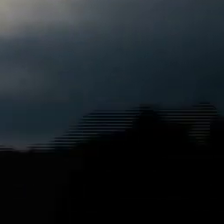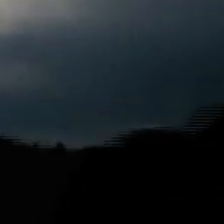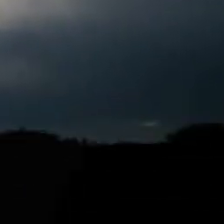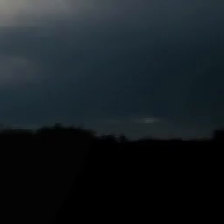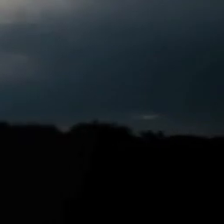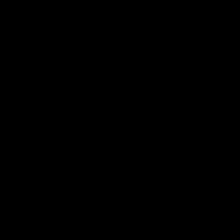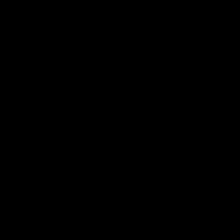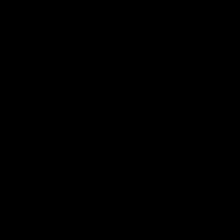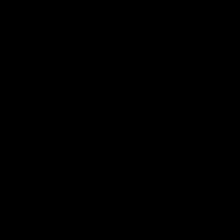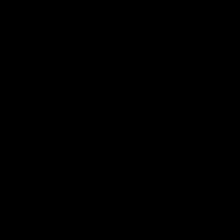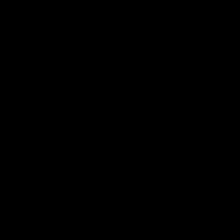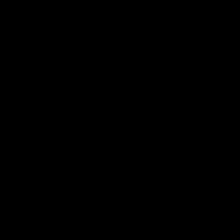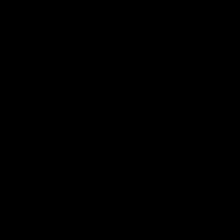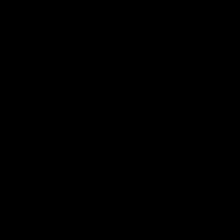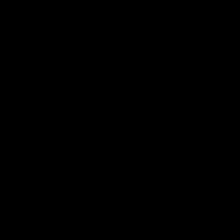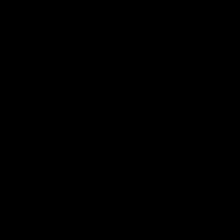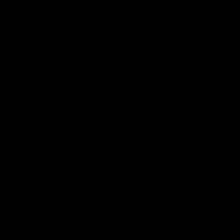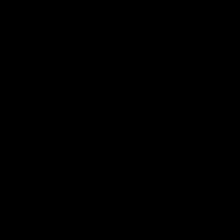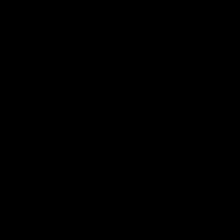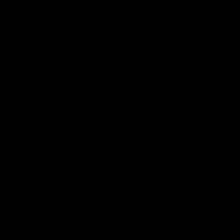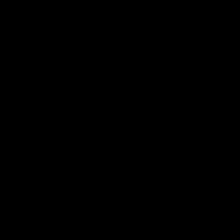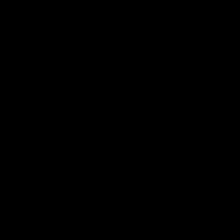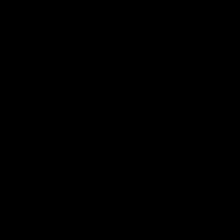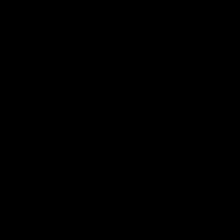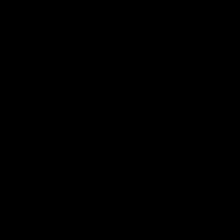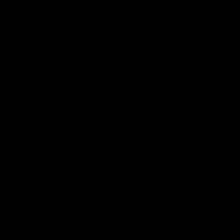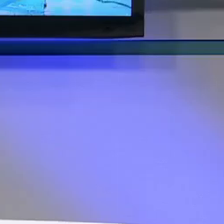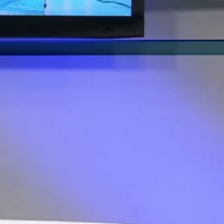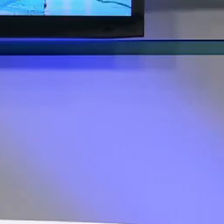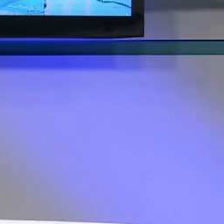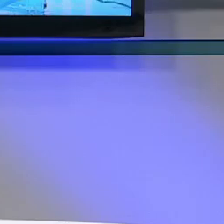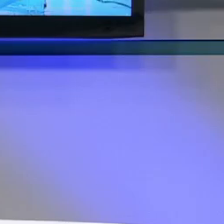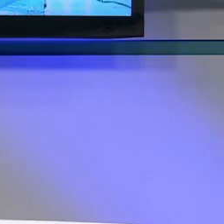Aquí en 13, Costa Rica Televisión.